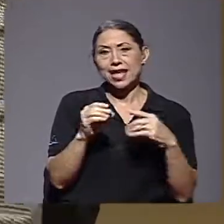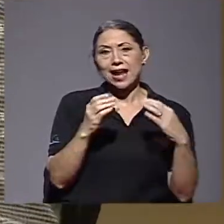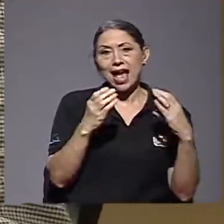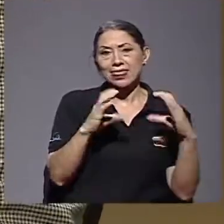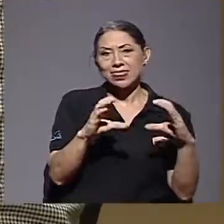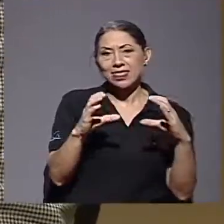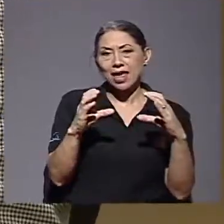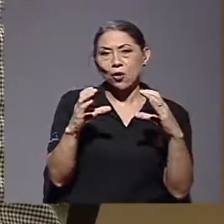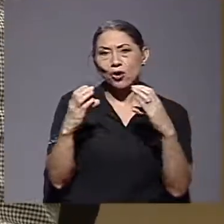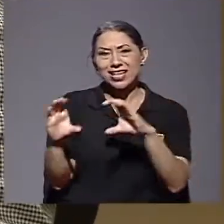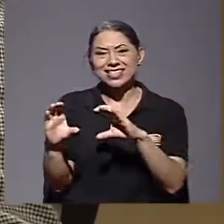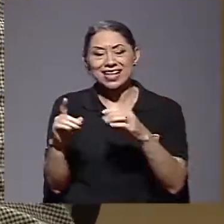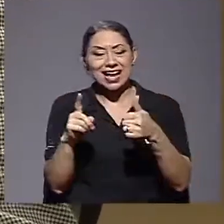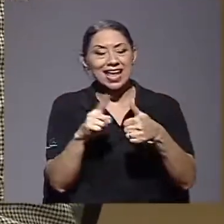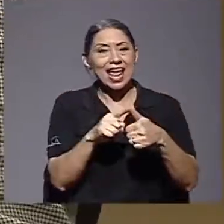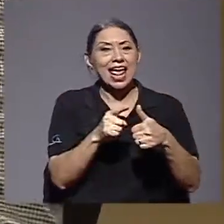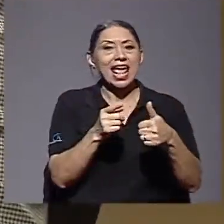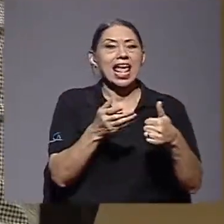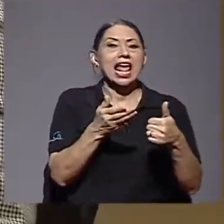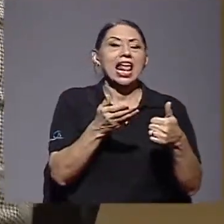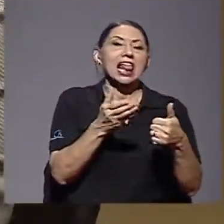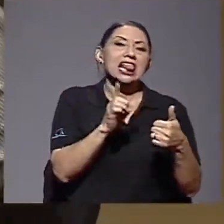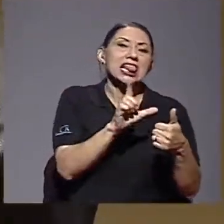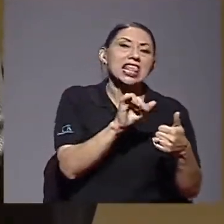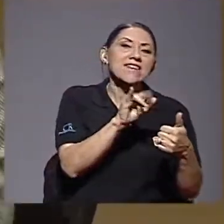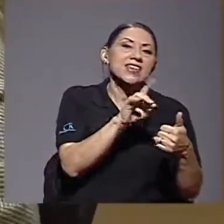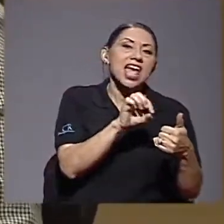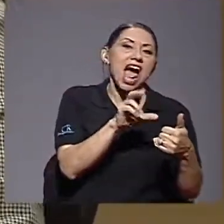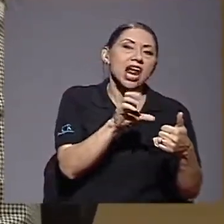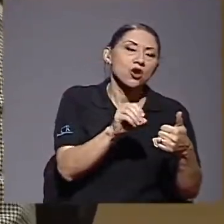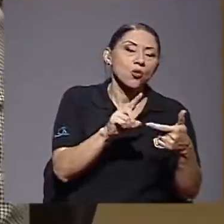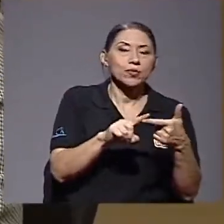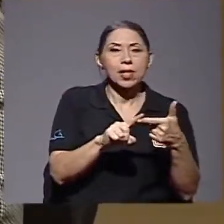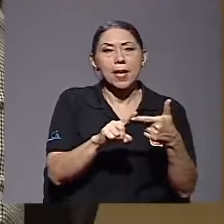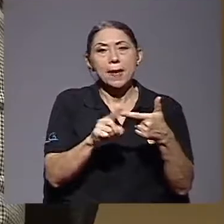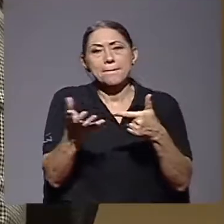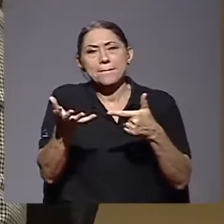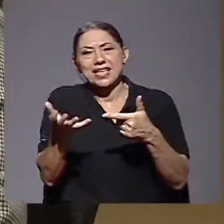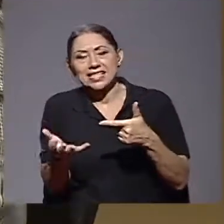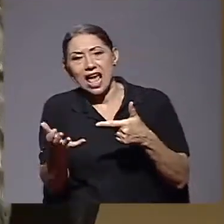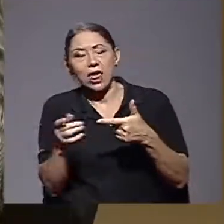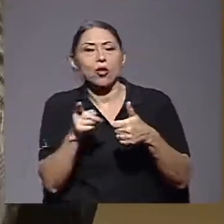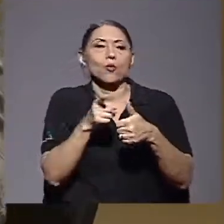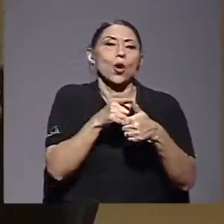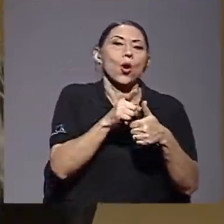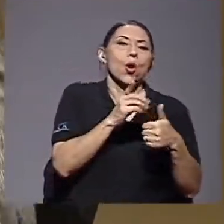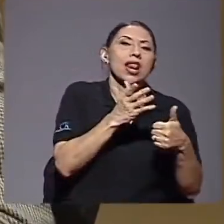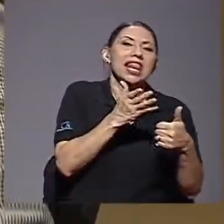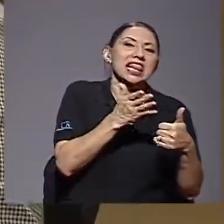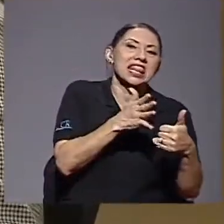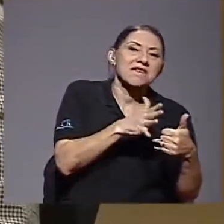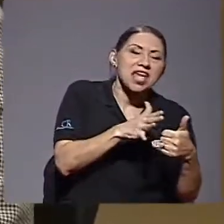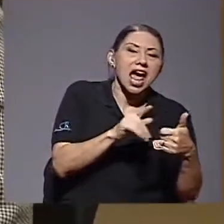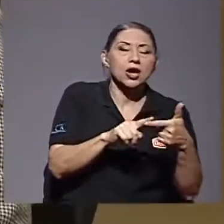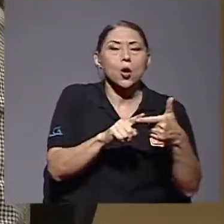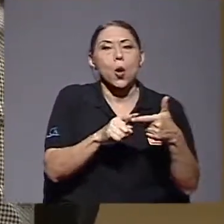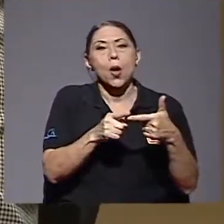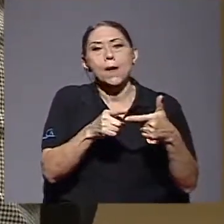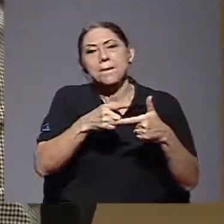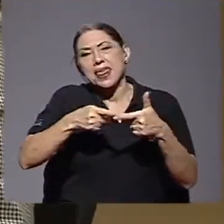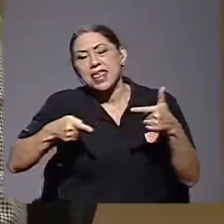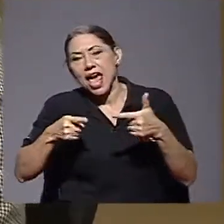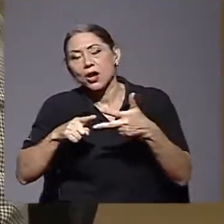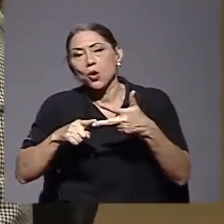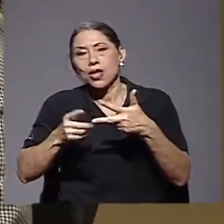liviano y pesado, o puede ser liviano, mediano y pesado. Eso se distingue con su grado API, la